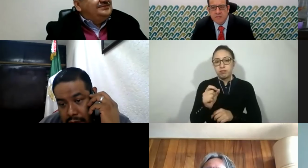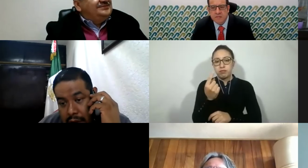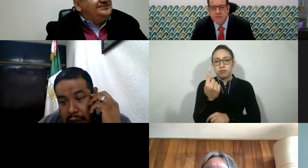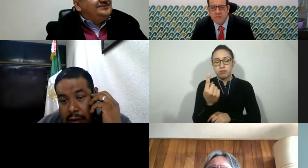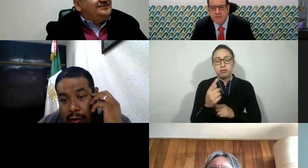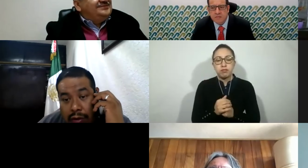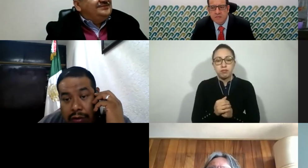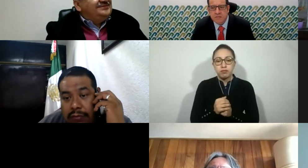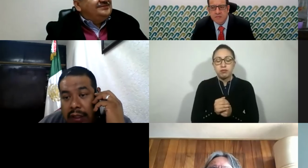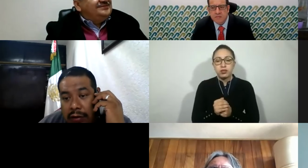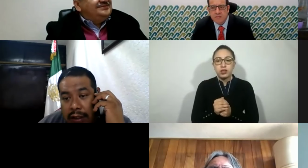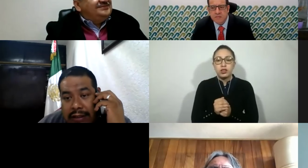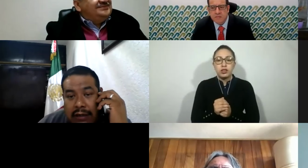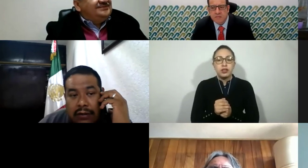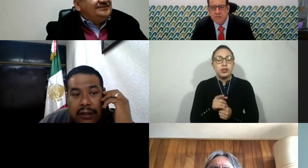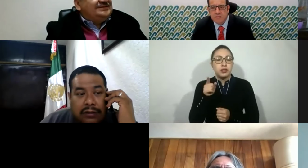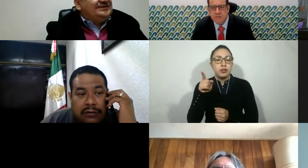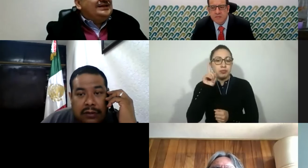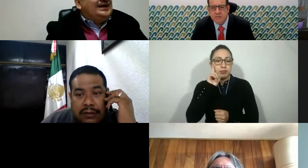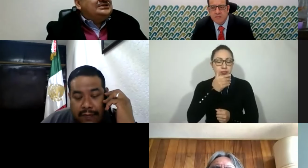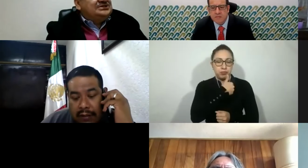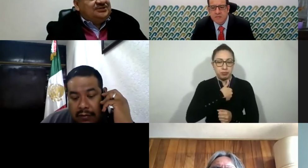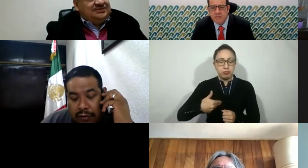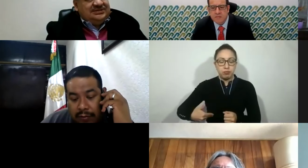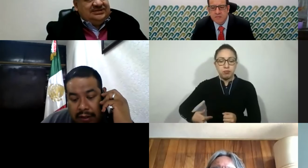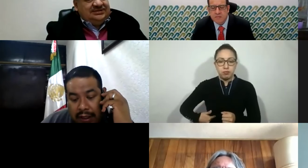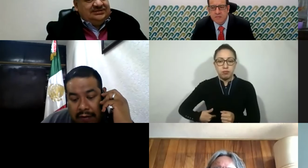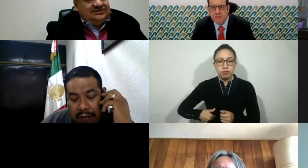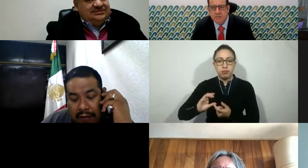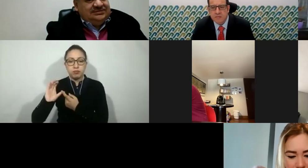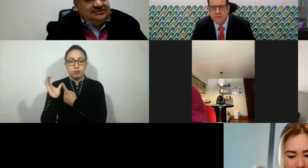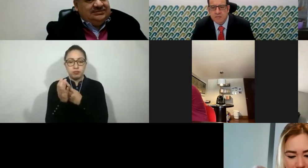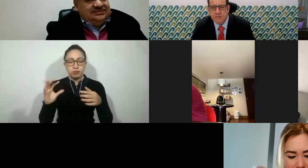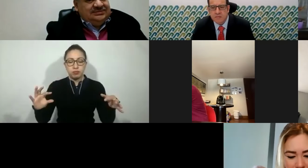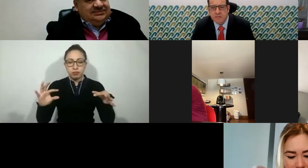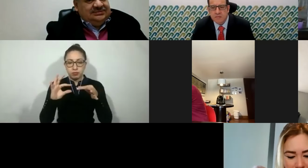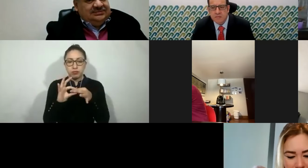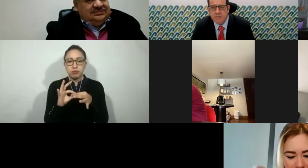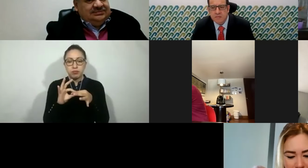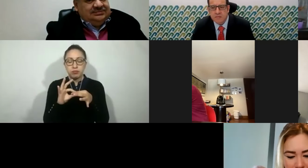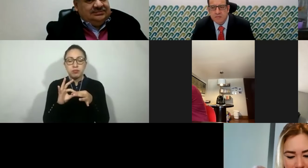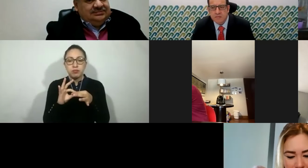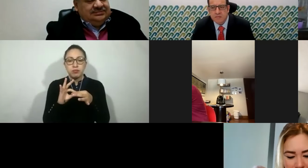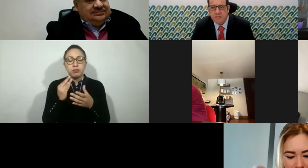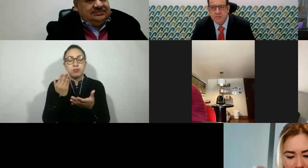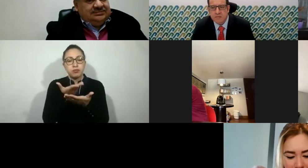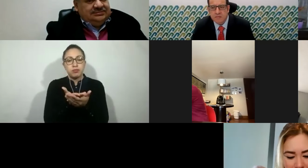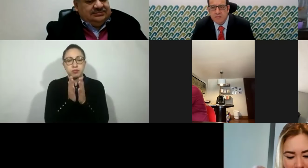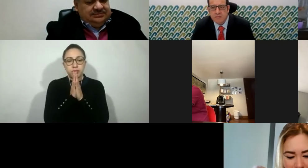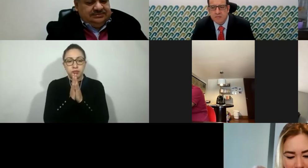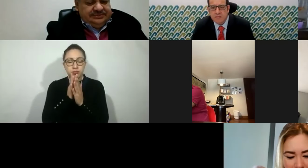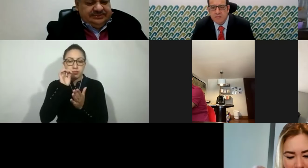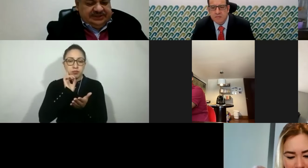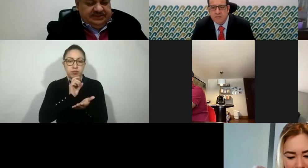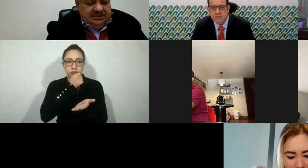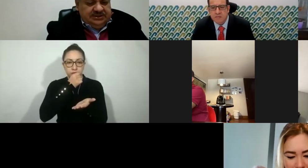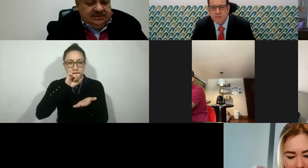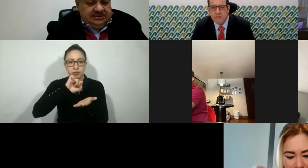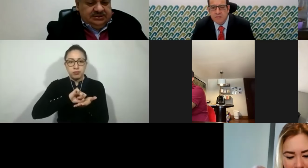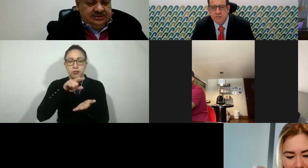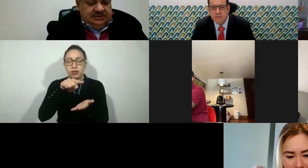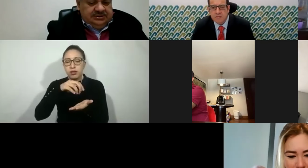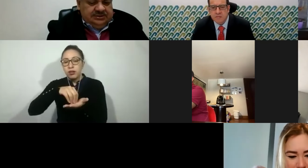La presidenta de las Comisiones Unidas de Presupuesto y Cuenta Pública y de Hacienda solicitará a la Secretaría levante